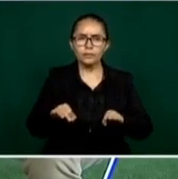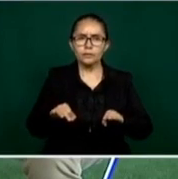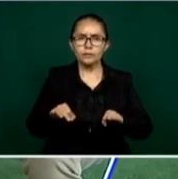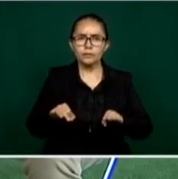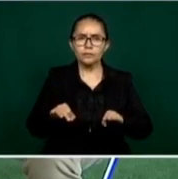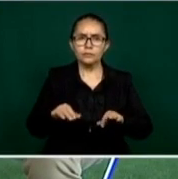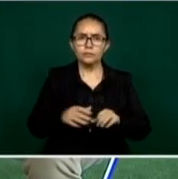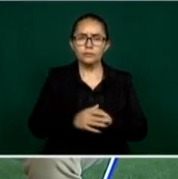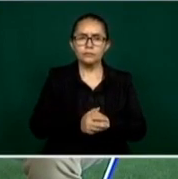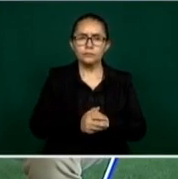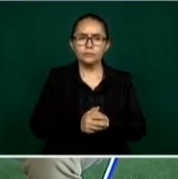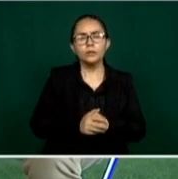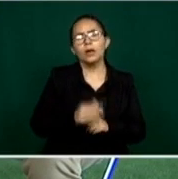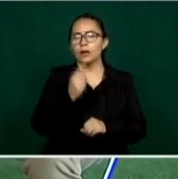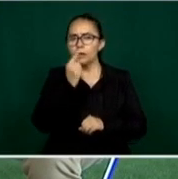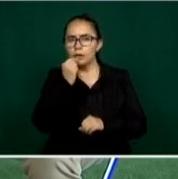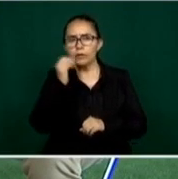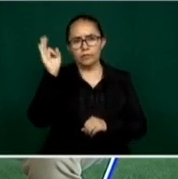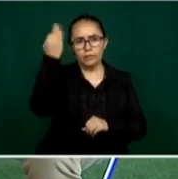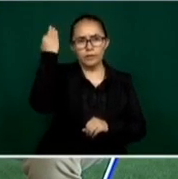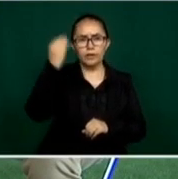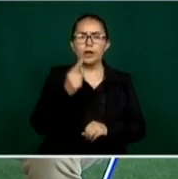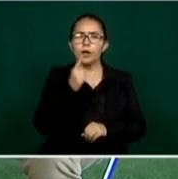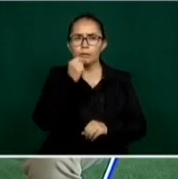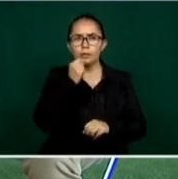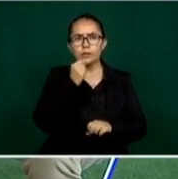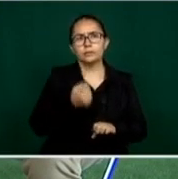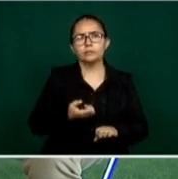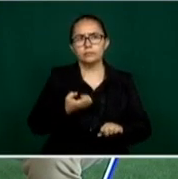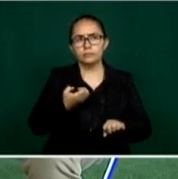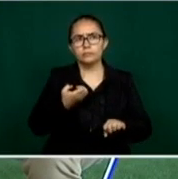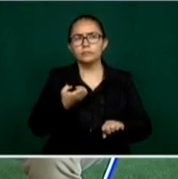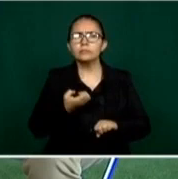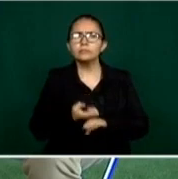pues Policía Federal, Policía Militar,